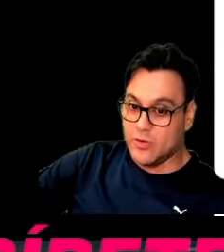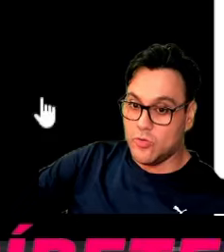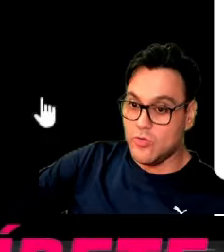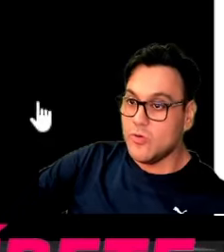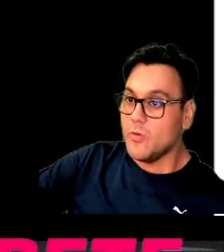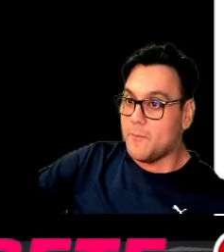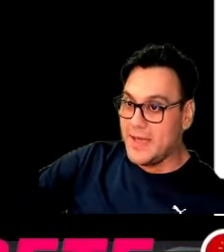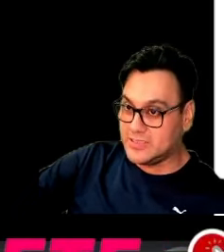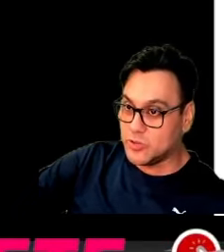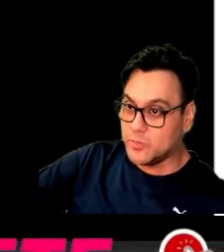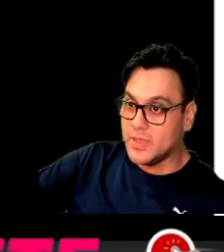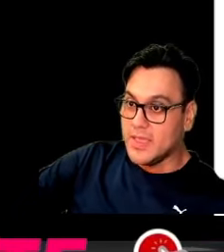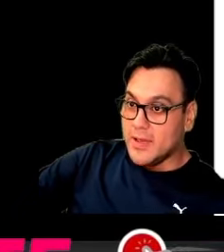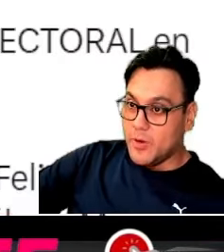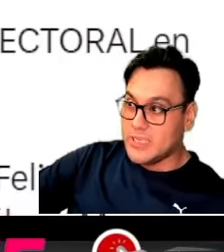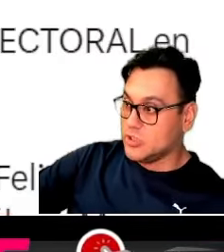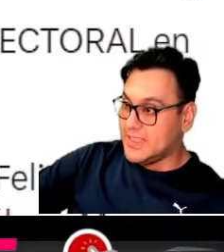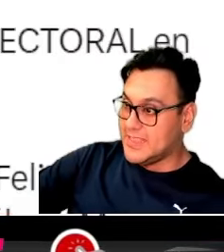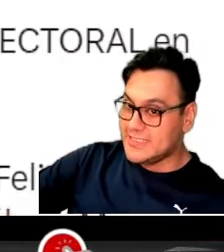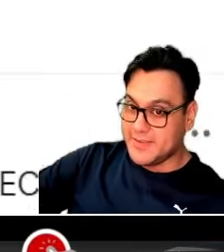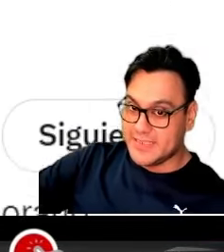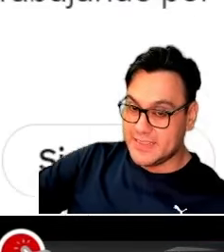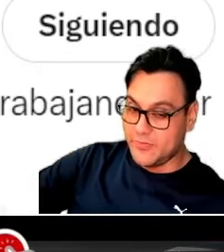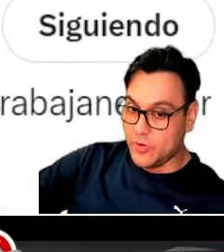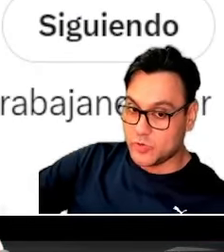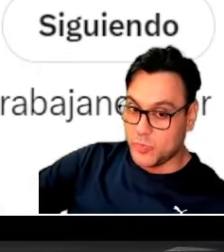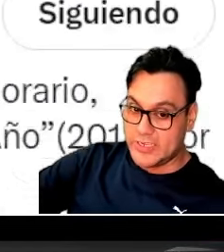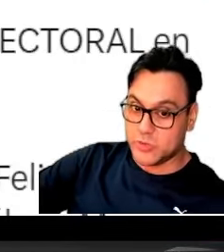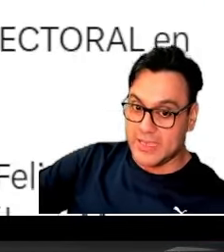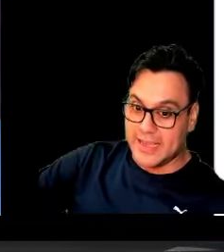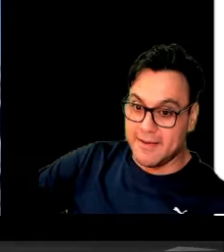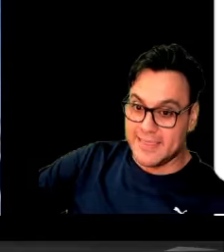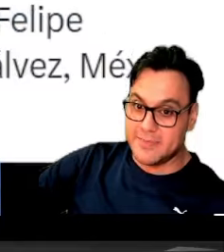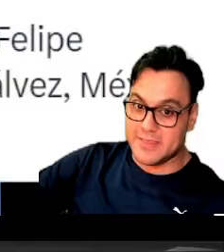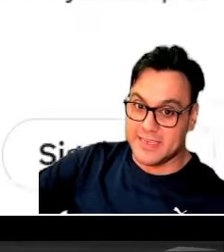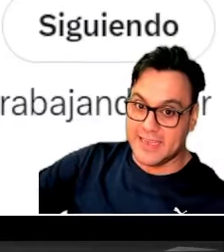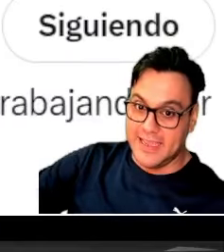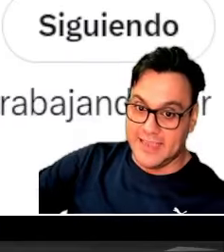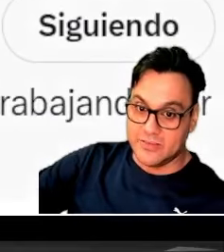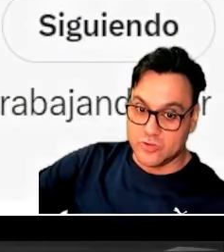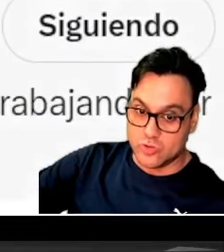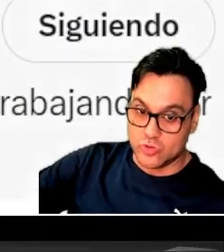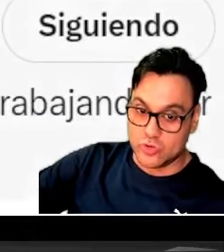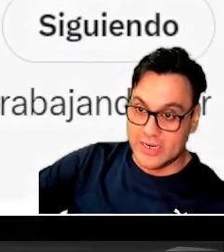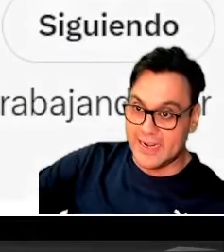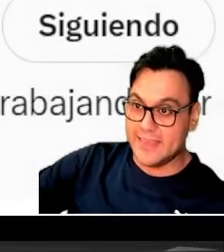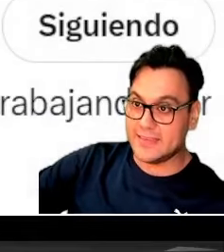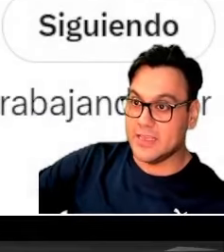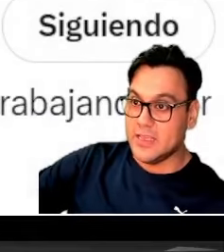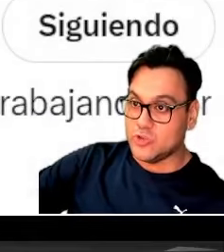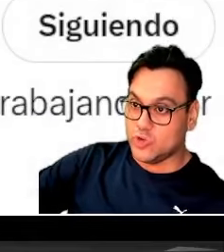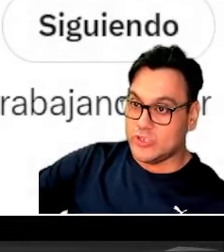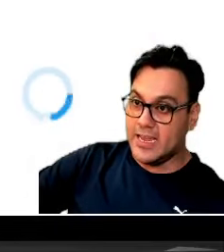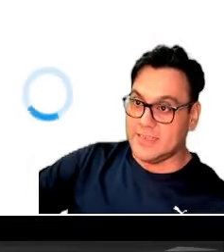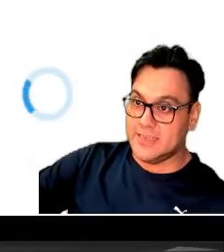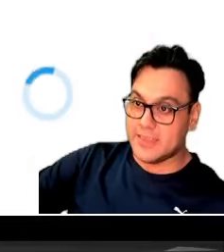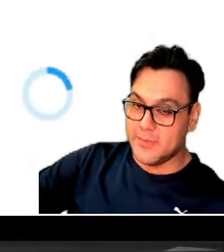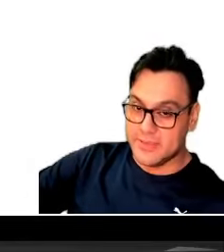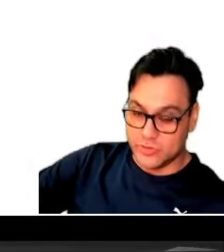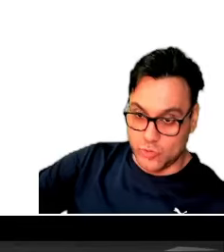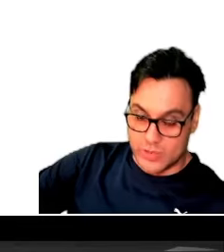Uno de los bastón. Por eso tendencia Vicente Fox, por esto que acaba de admitir en sus redes